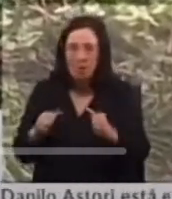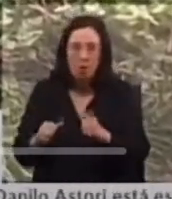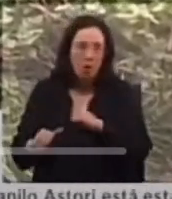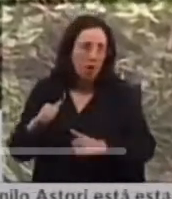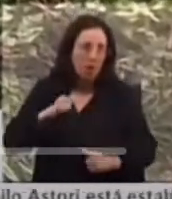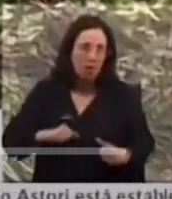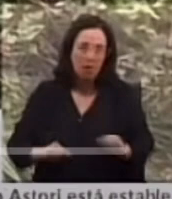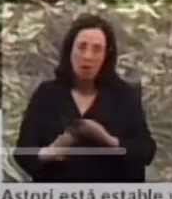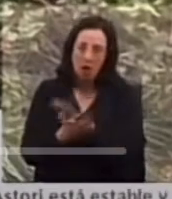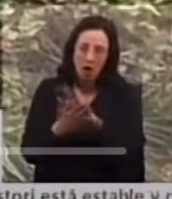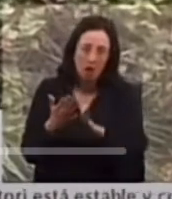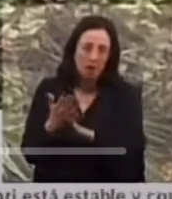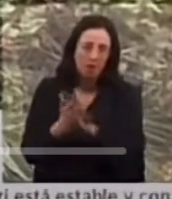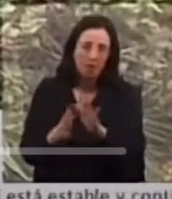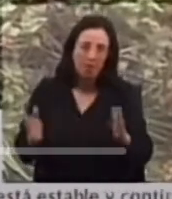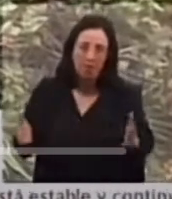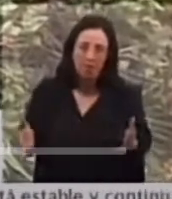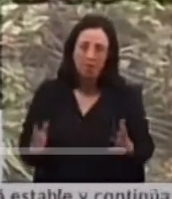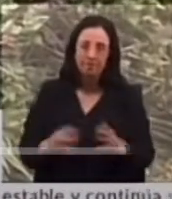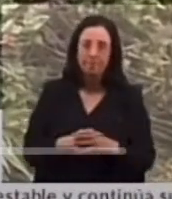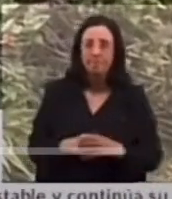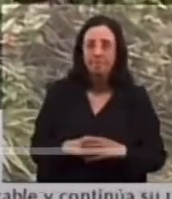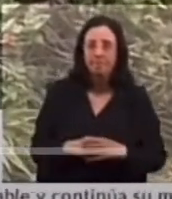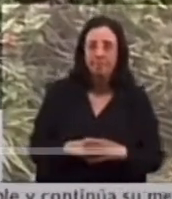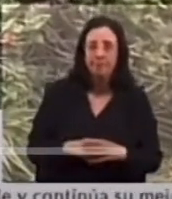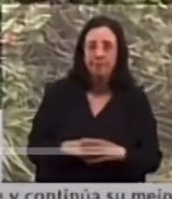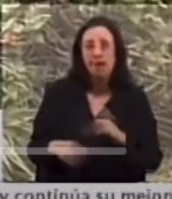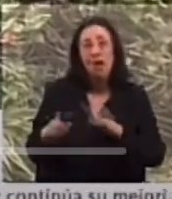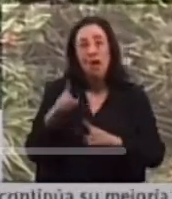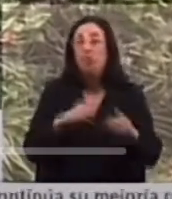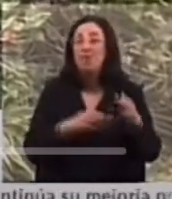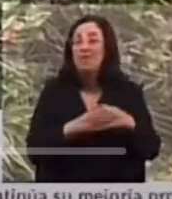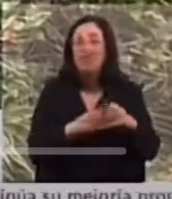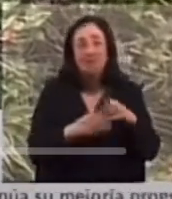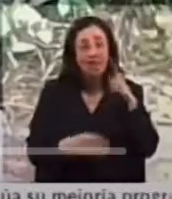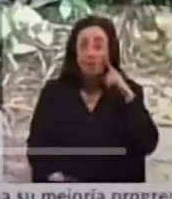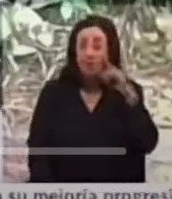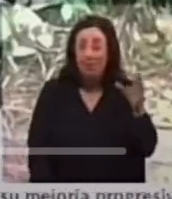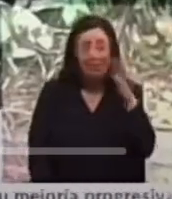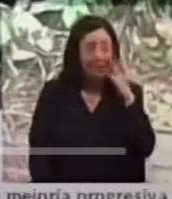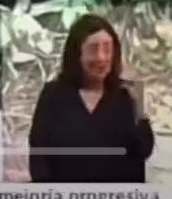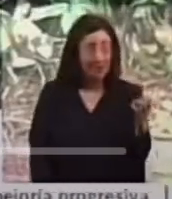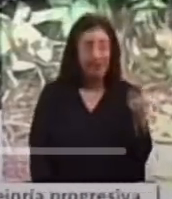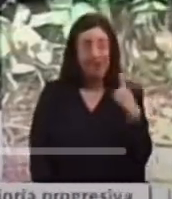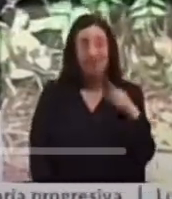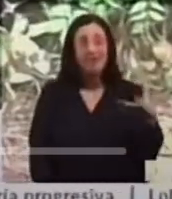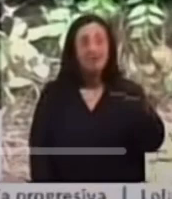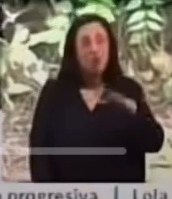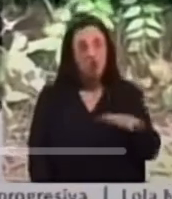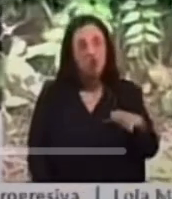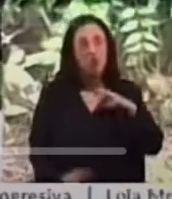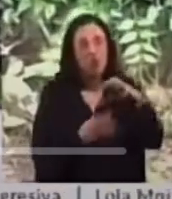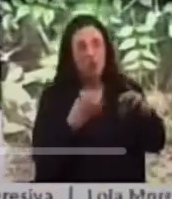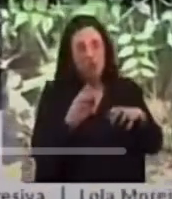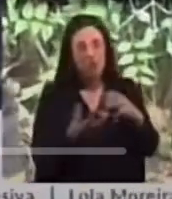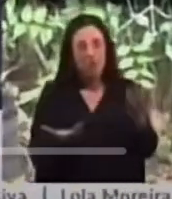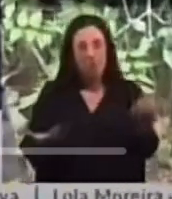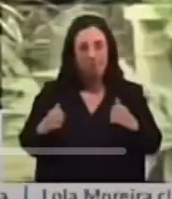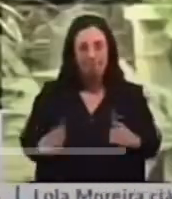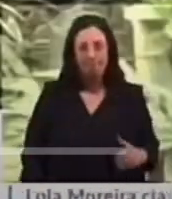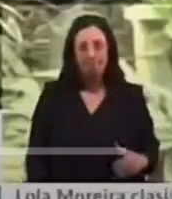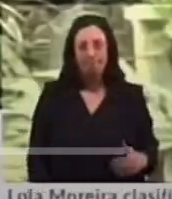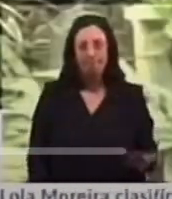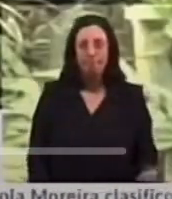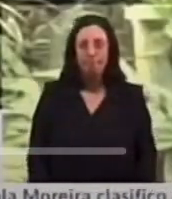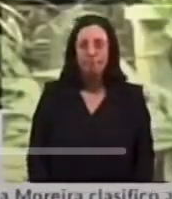yo, mi señora. Pero bueno, hay vecinos que no entienden estas cosas, estas situaciones, lamentablemente.